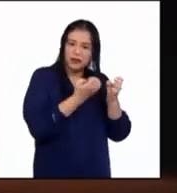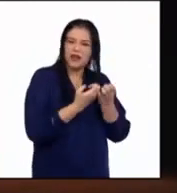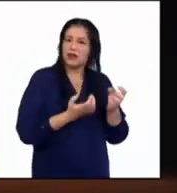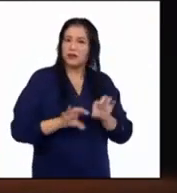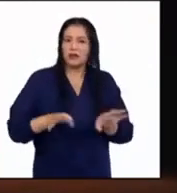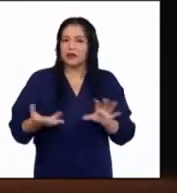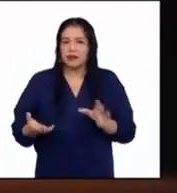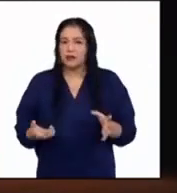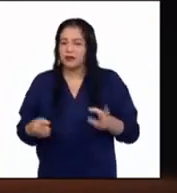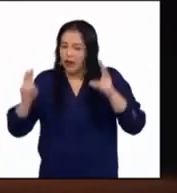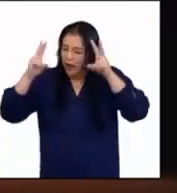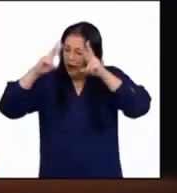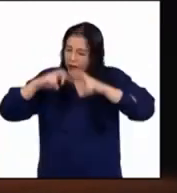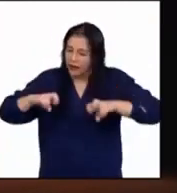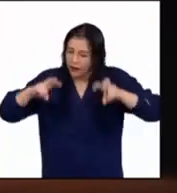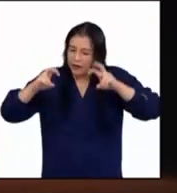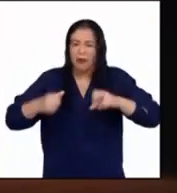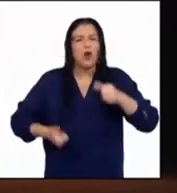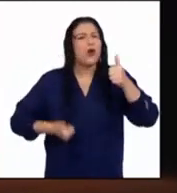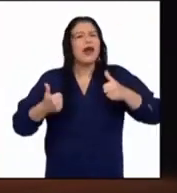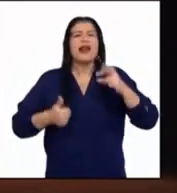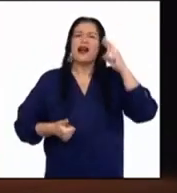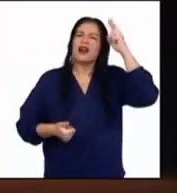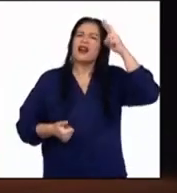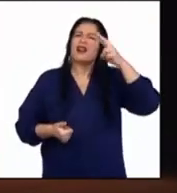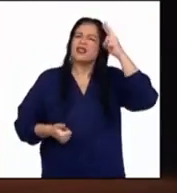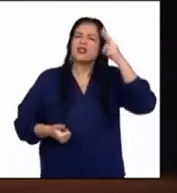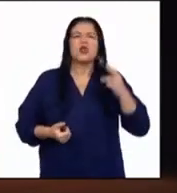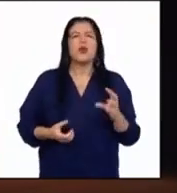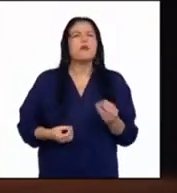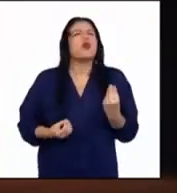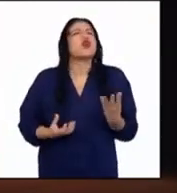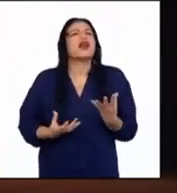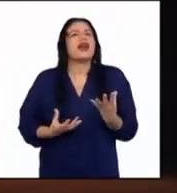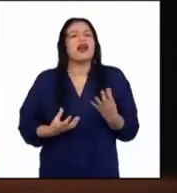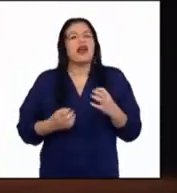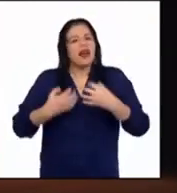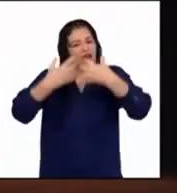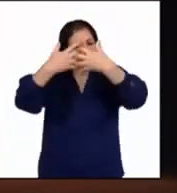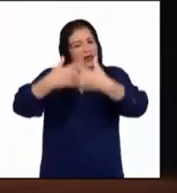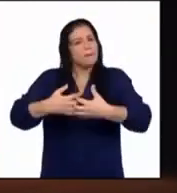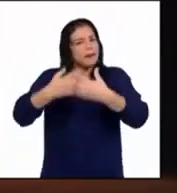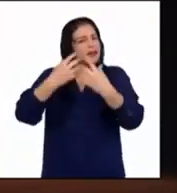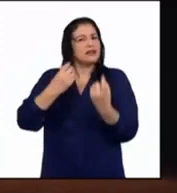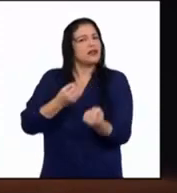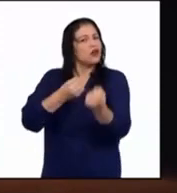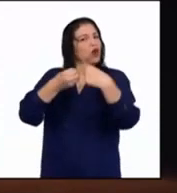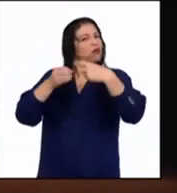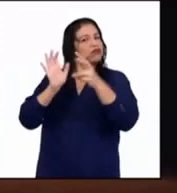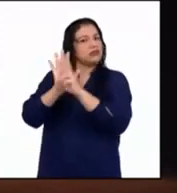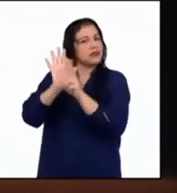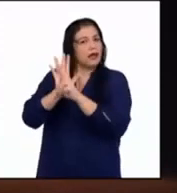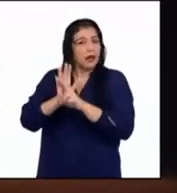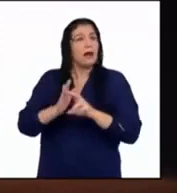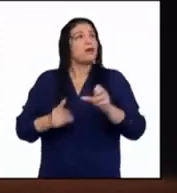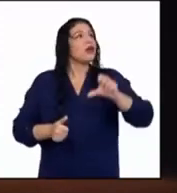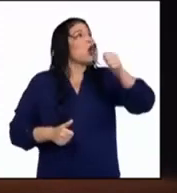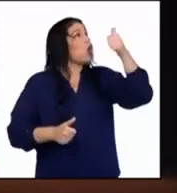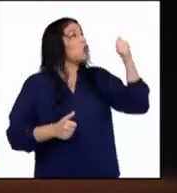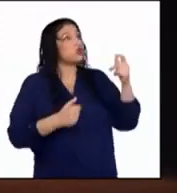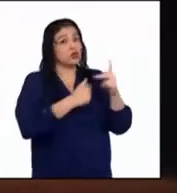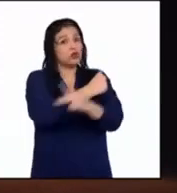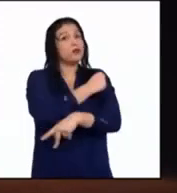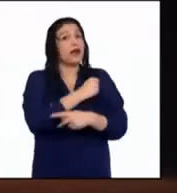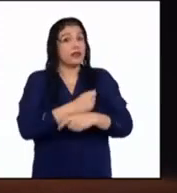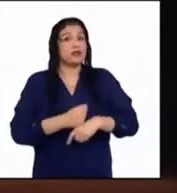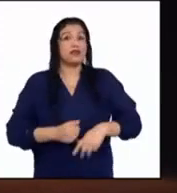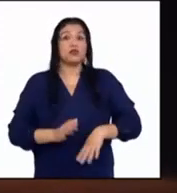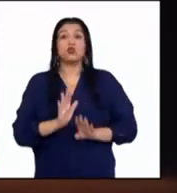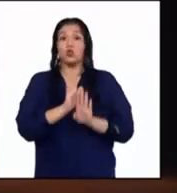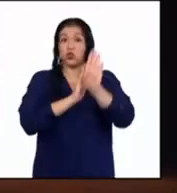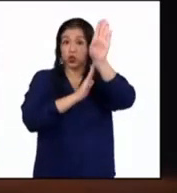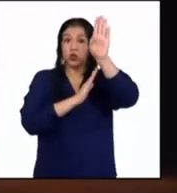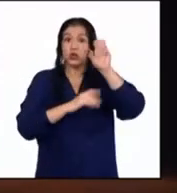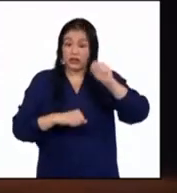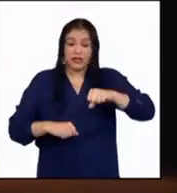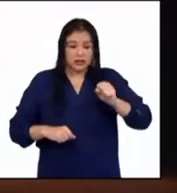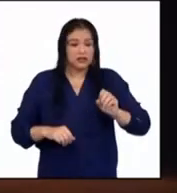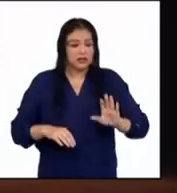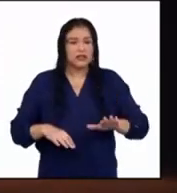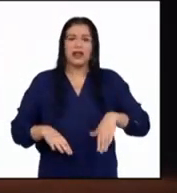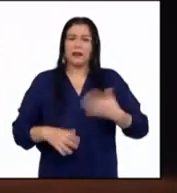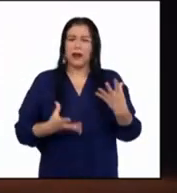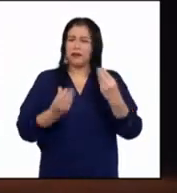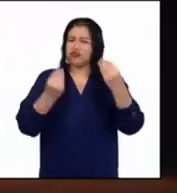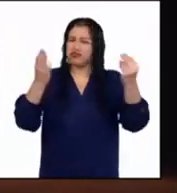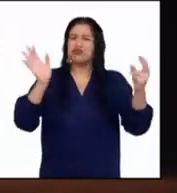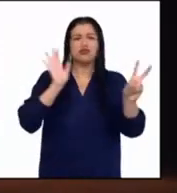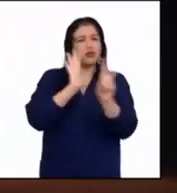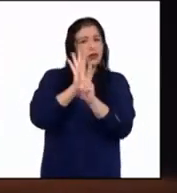fue analizar cuál era la razón para que esto no se haya dado, porque en países de primer mundo existía y era muy común encontrar este tipo de forma de